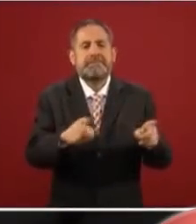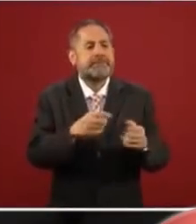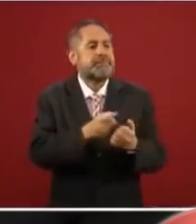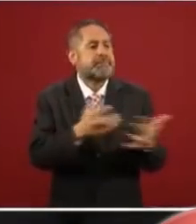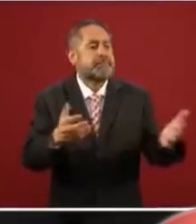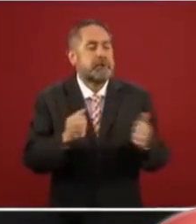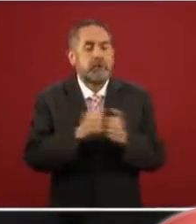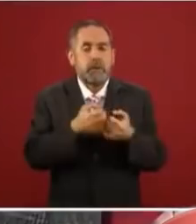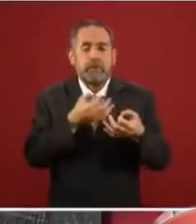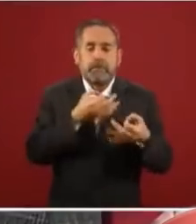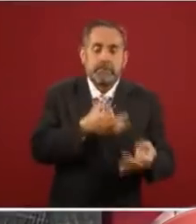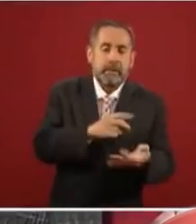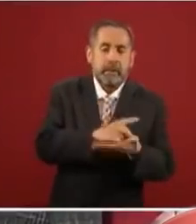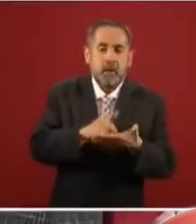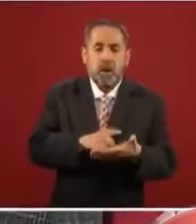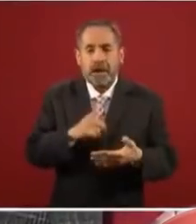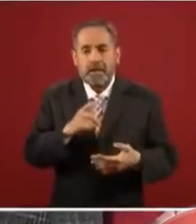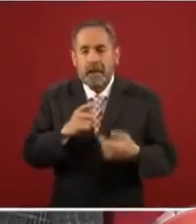con adicciones,